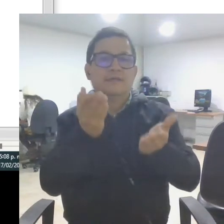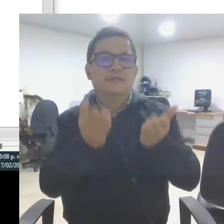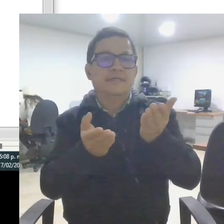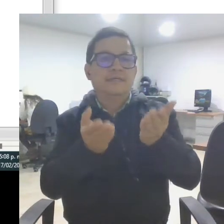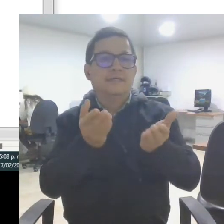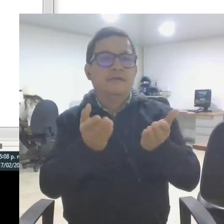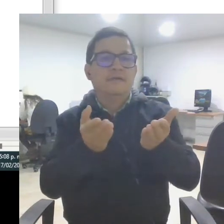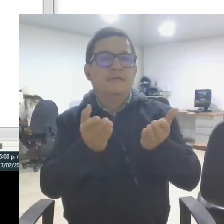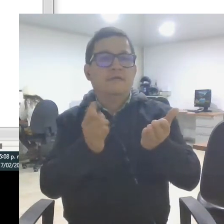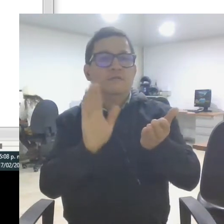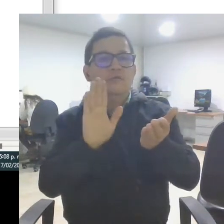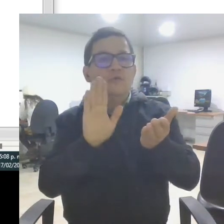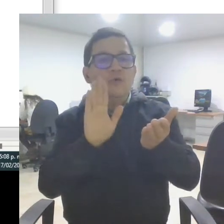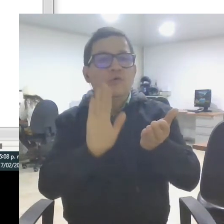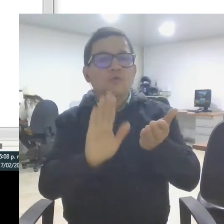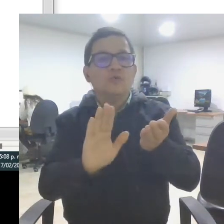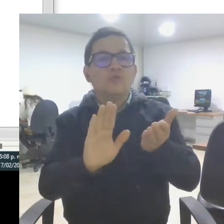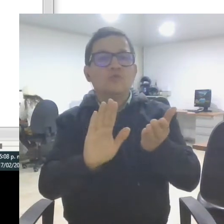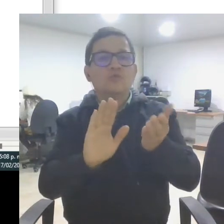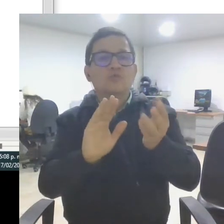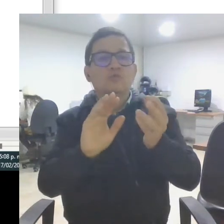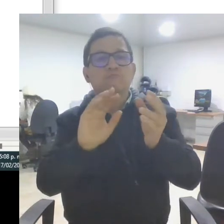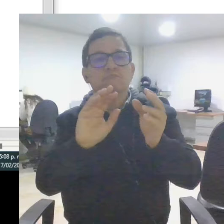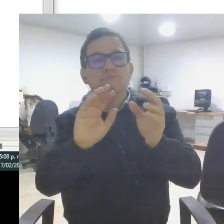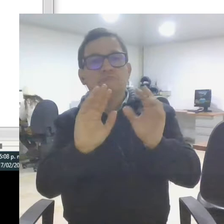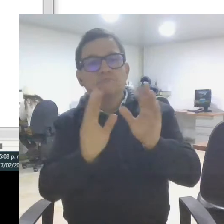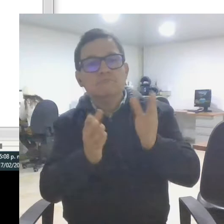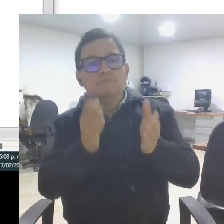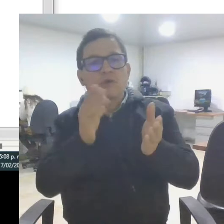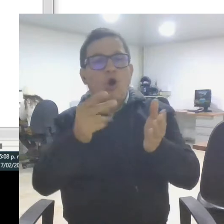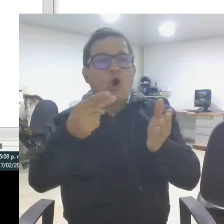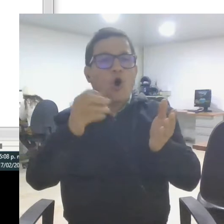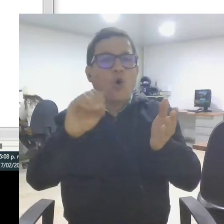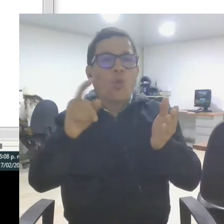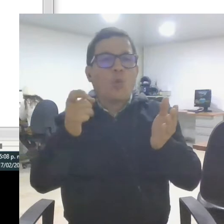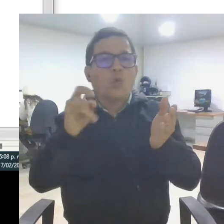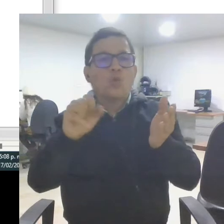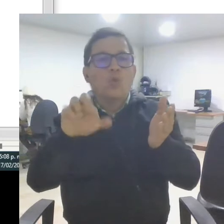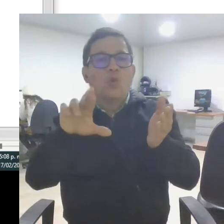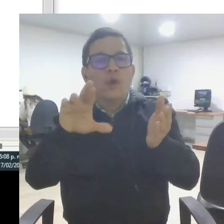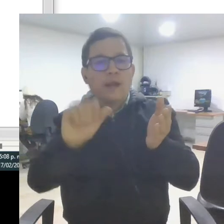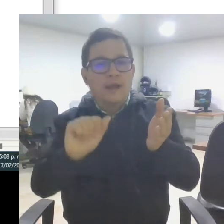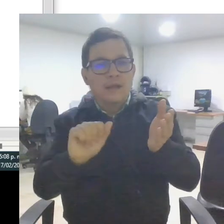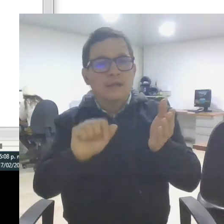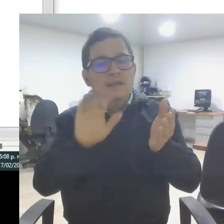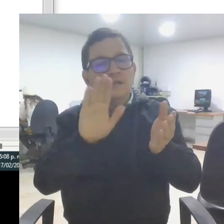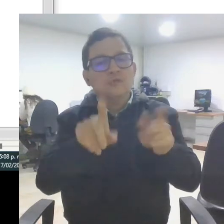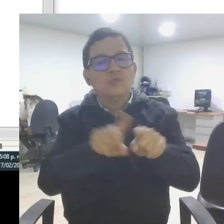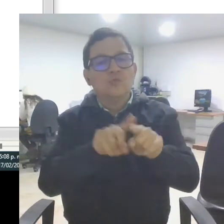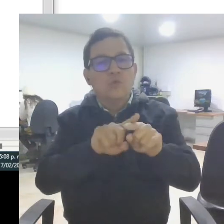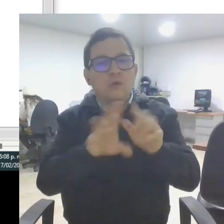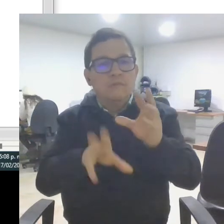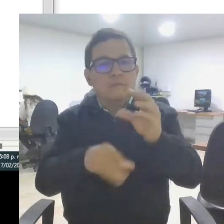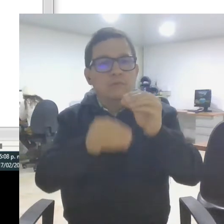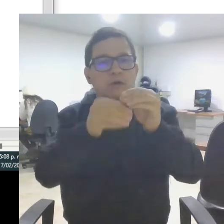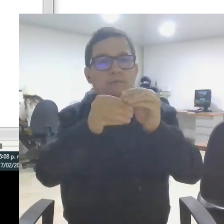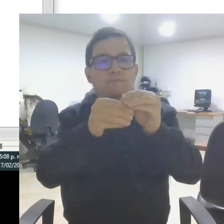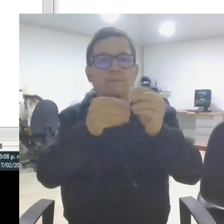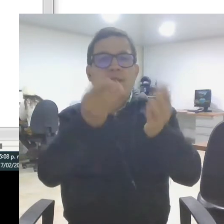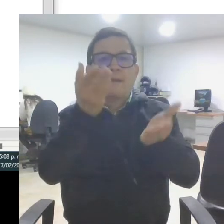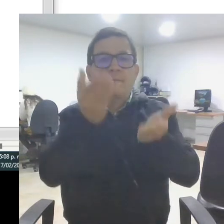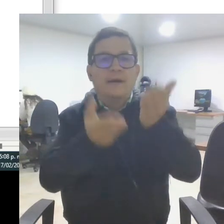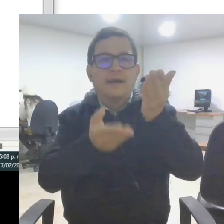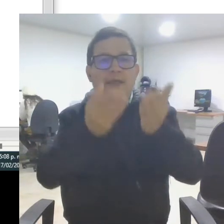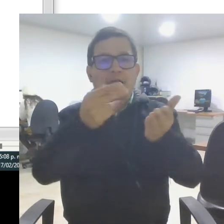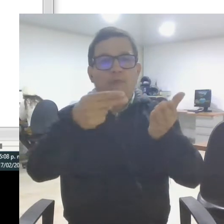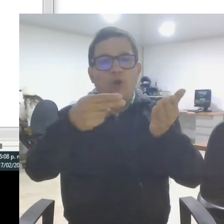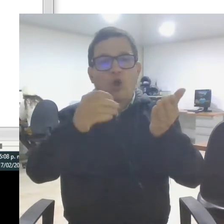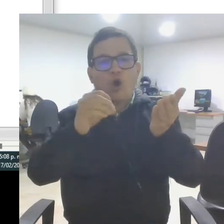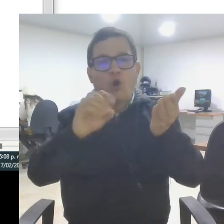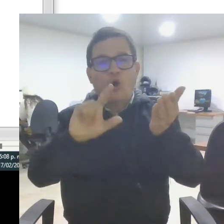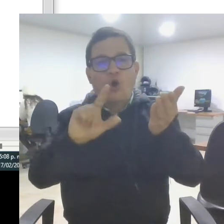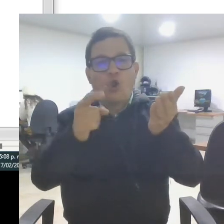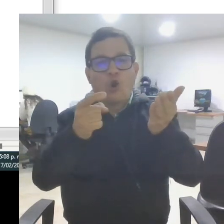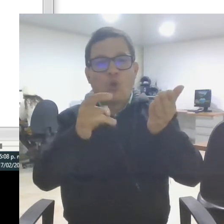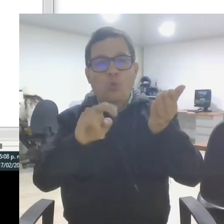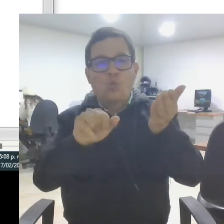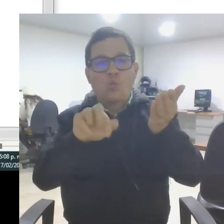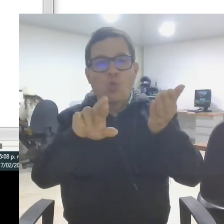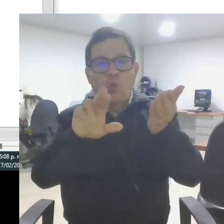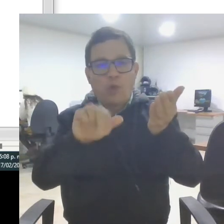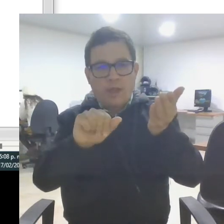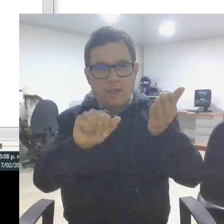pueden observar, esta sería nuestra matriz y le podemos agregar una variable de holgura. Para el caso de